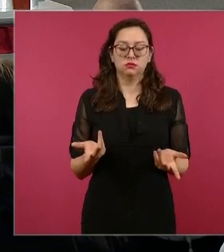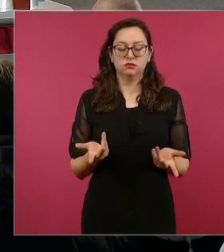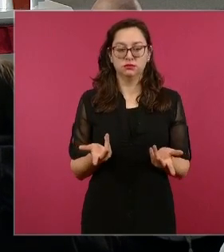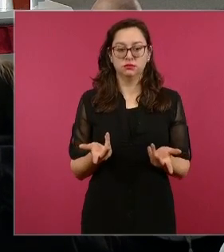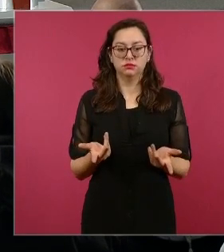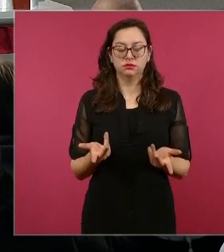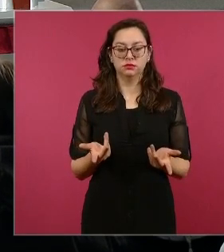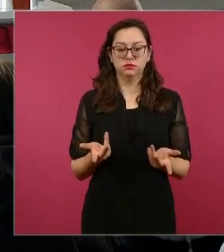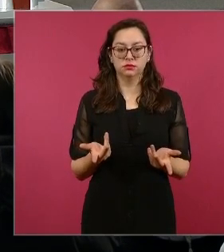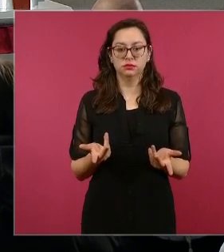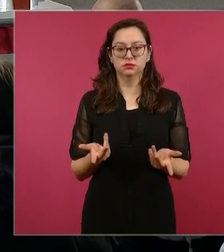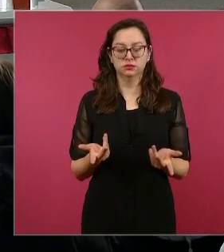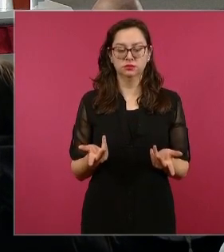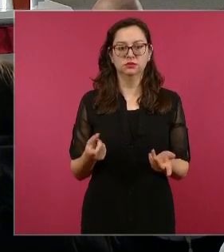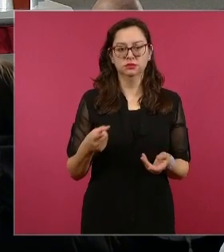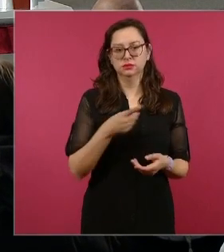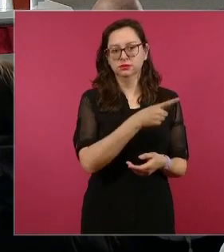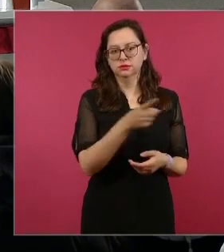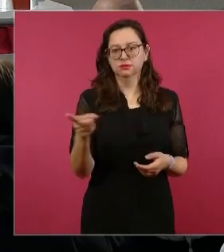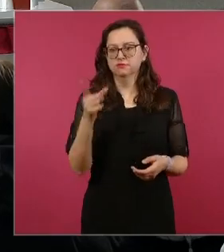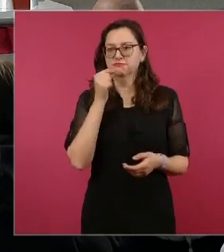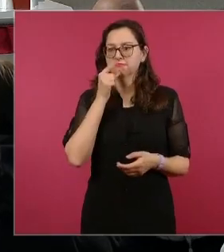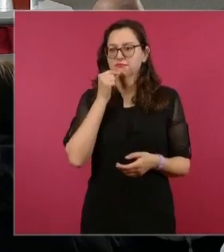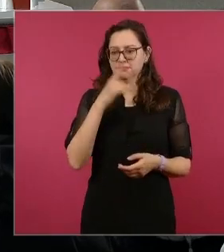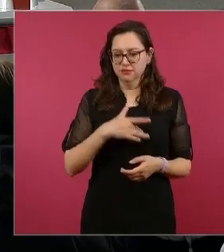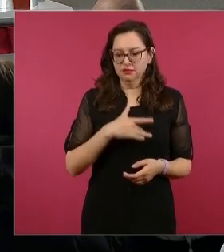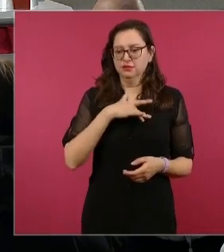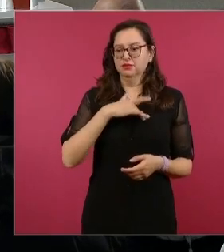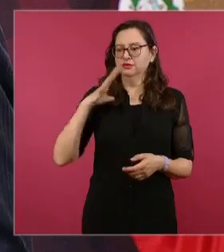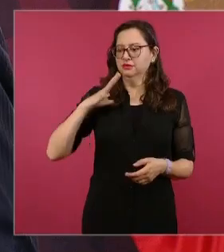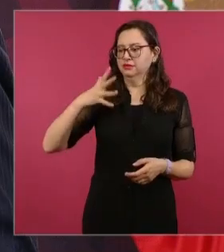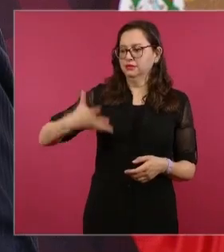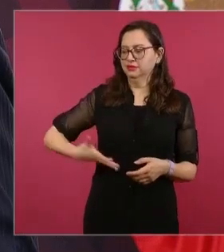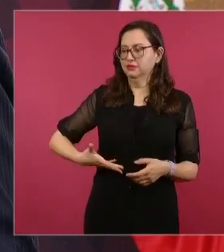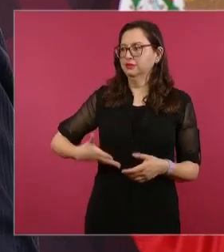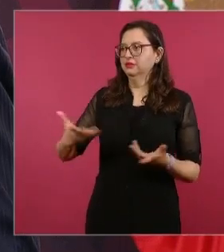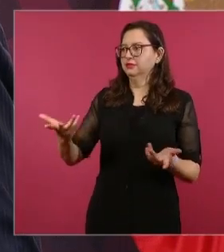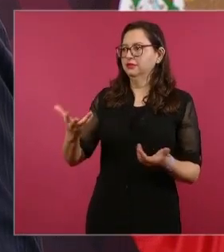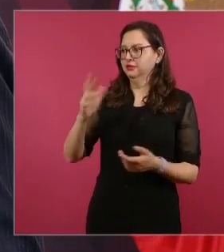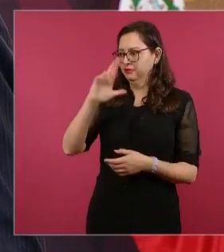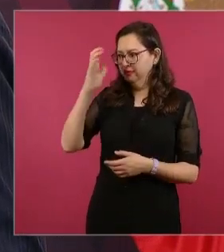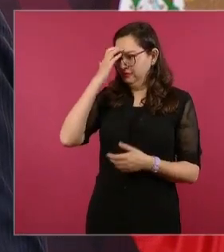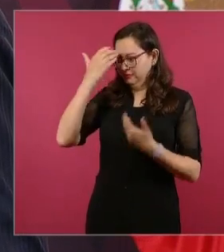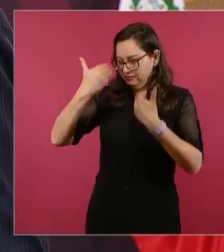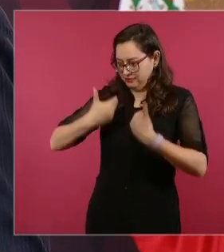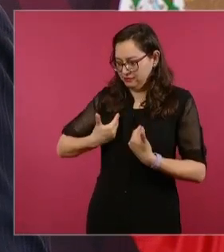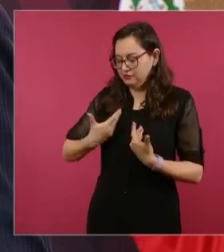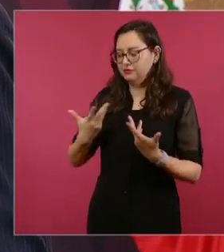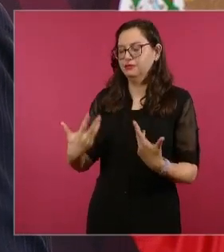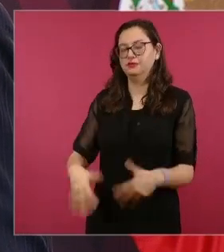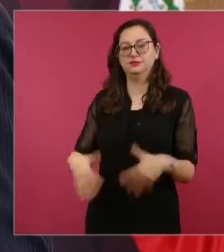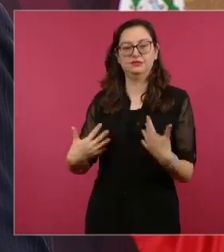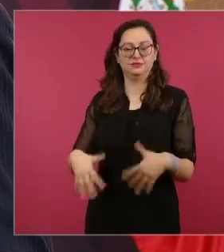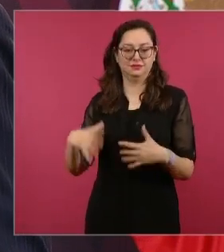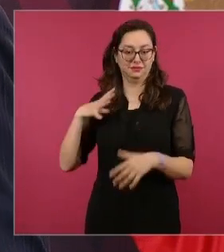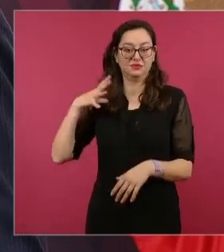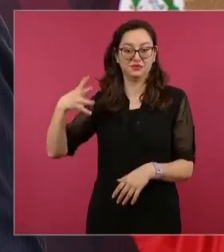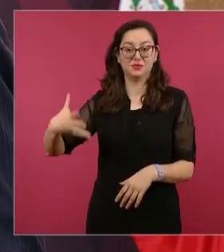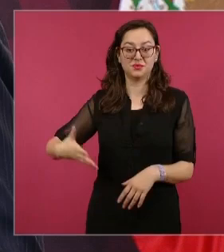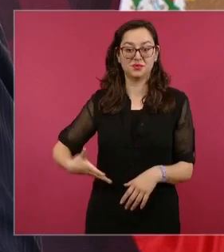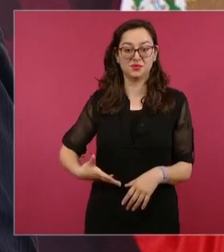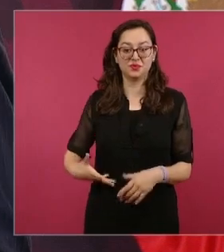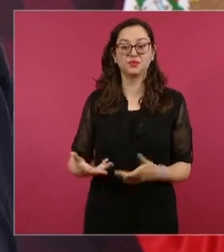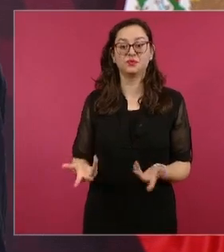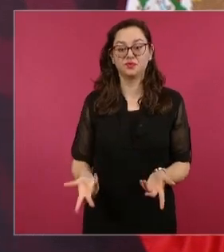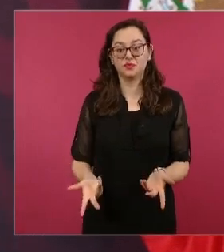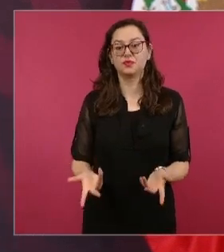mucho orgullo el que se les reconozcan sus méritos, se